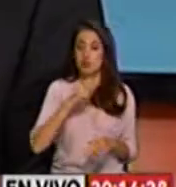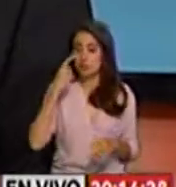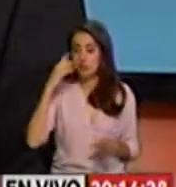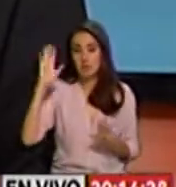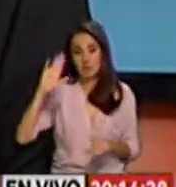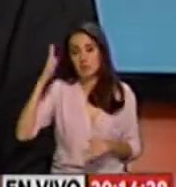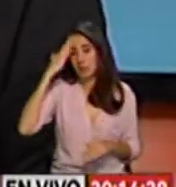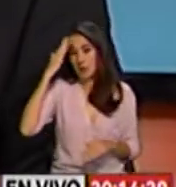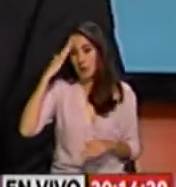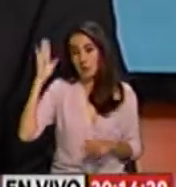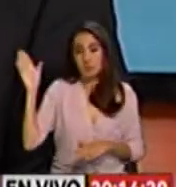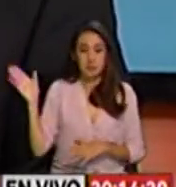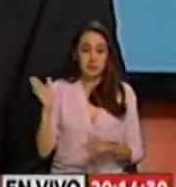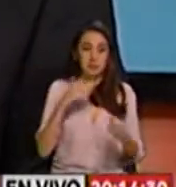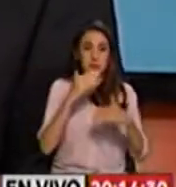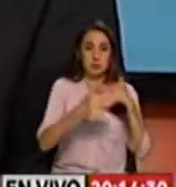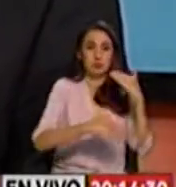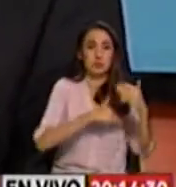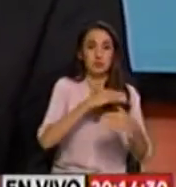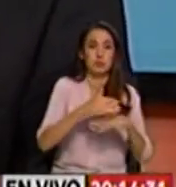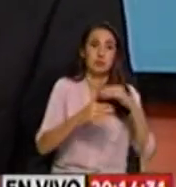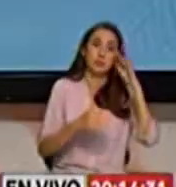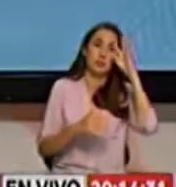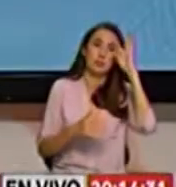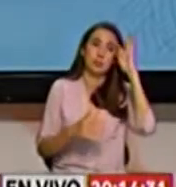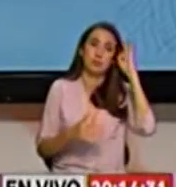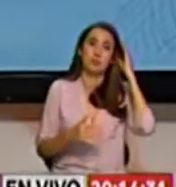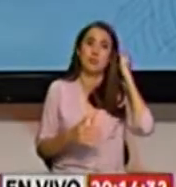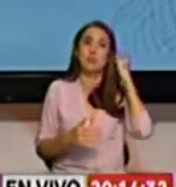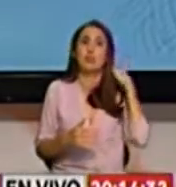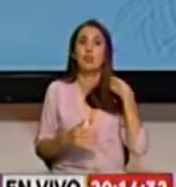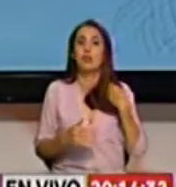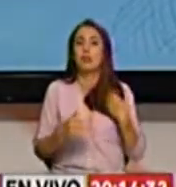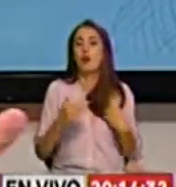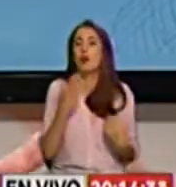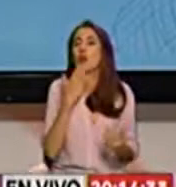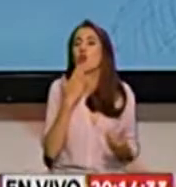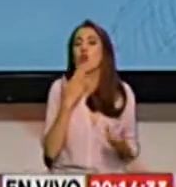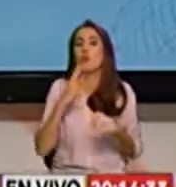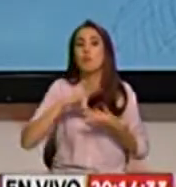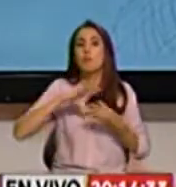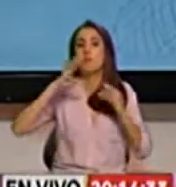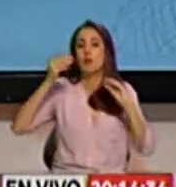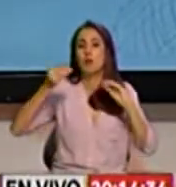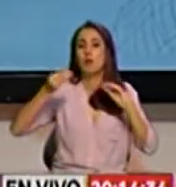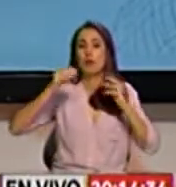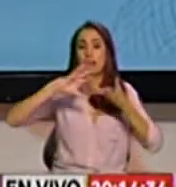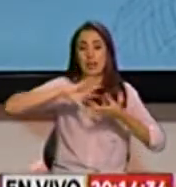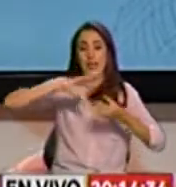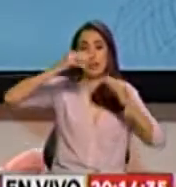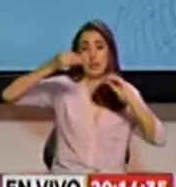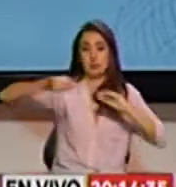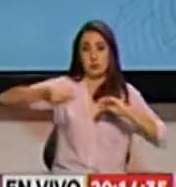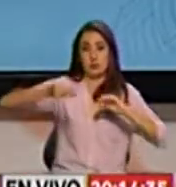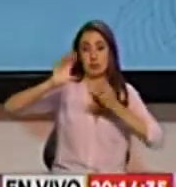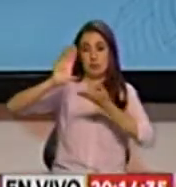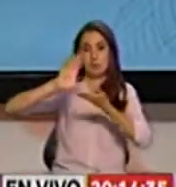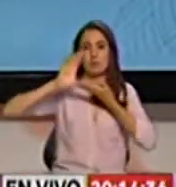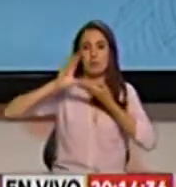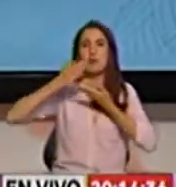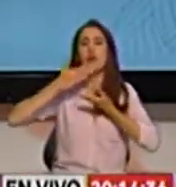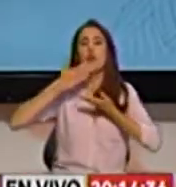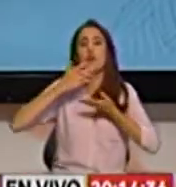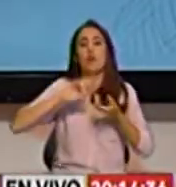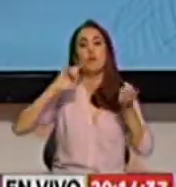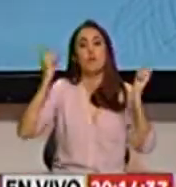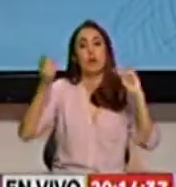otro vendrá, como dicen, por añadidura. Pero, ¿por dónde podría ir el ajuste? De acuerdo a lo que ustedes han podido revisar de la Proforma, ¿dónde se podría hacer